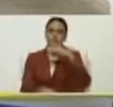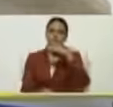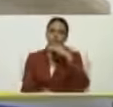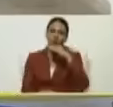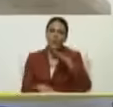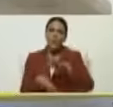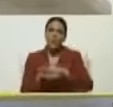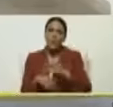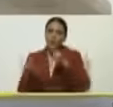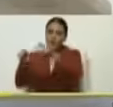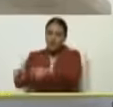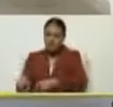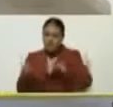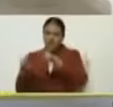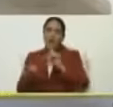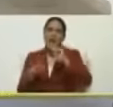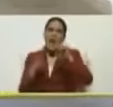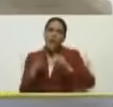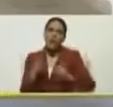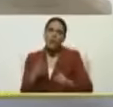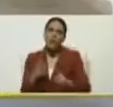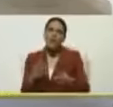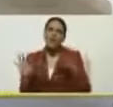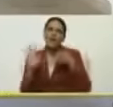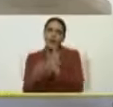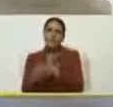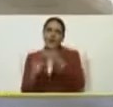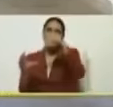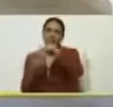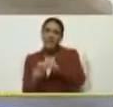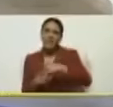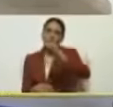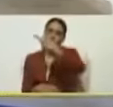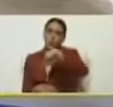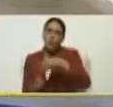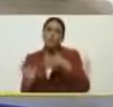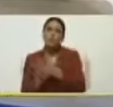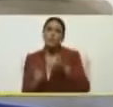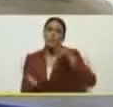caficultores por algunas cosas que han estado pasando dentro del sector café.